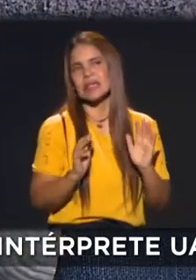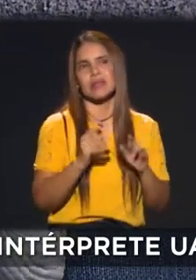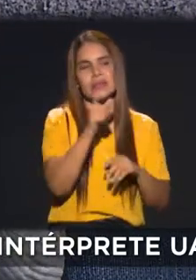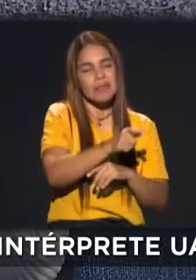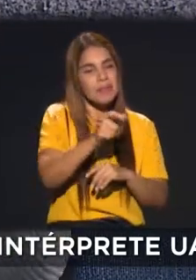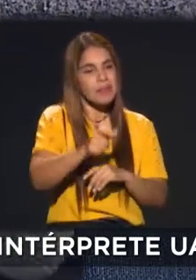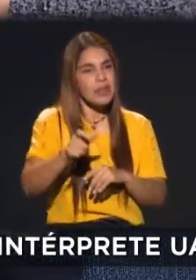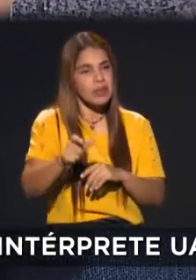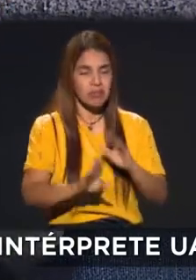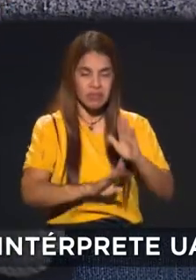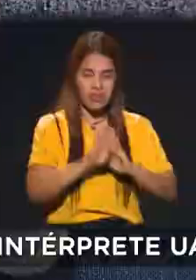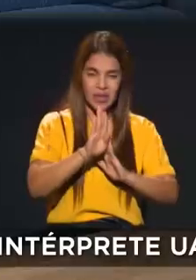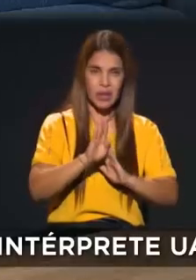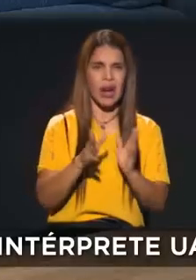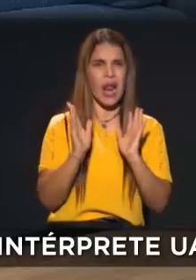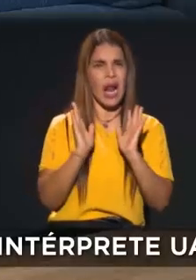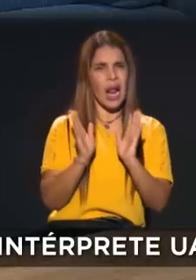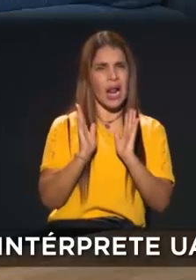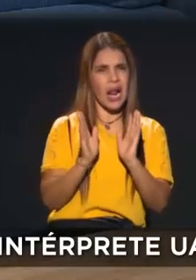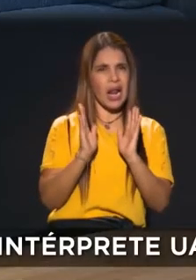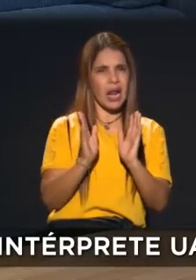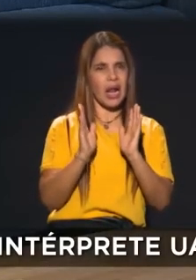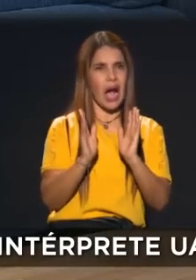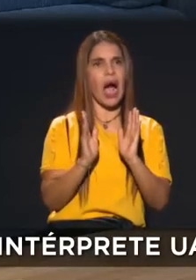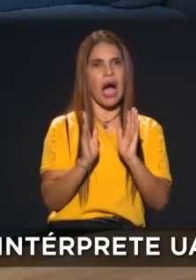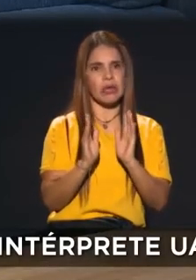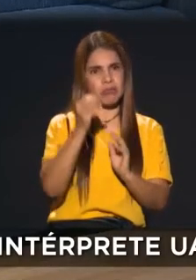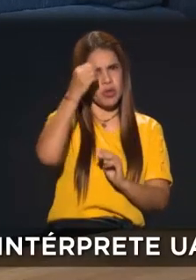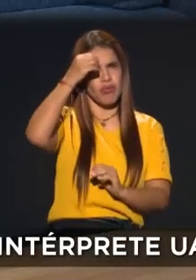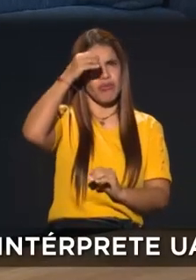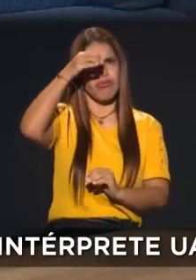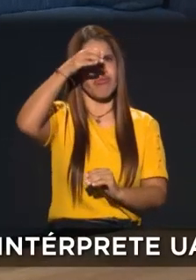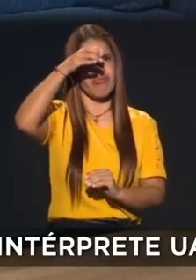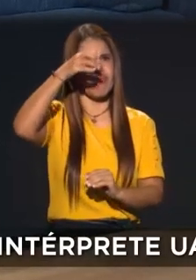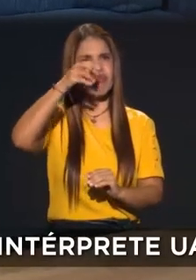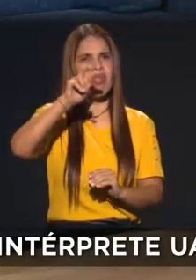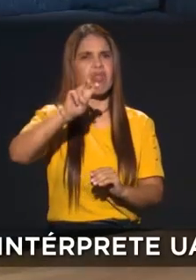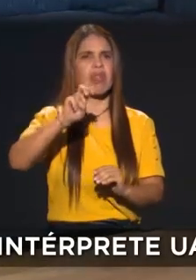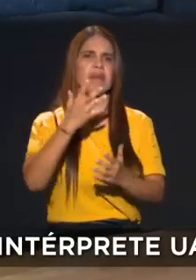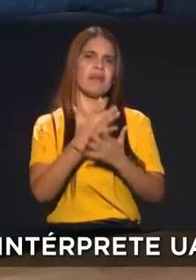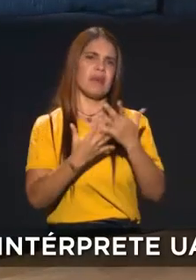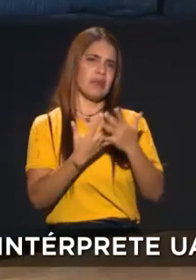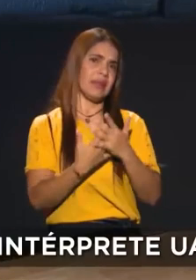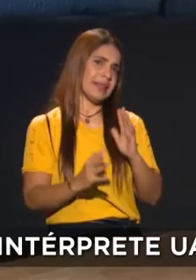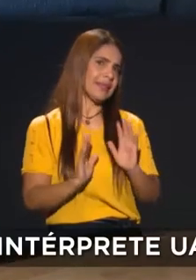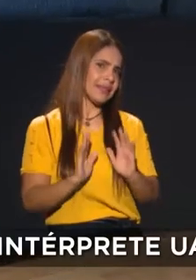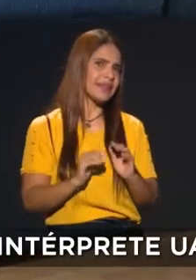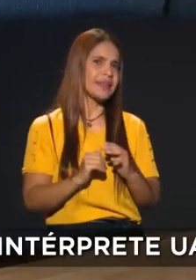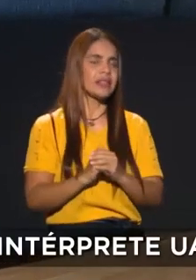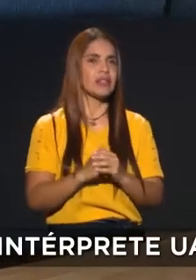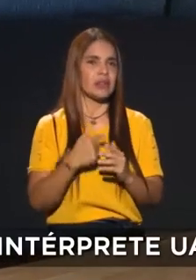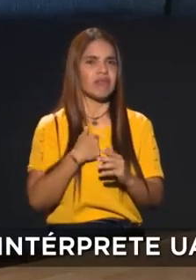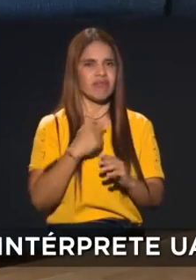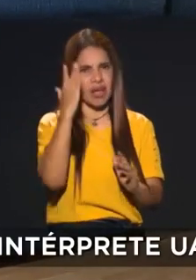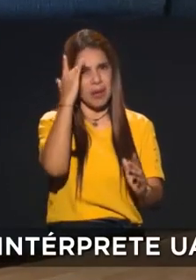las personas que desarrollen esa conversación, los ponentes, pues sean matemáticos. La idea es esa, porque precisamente la zapatera